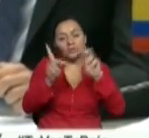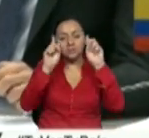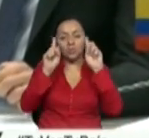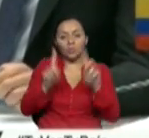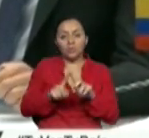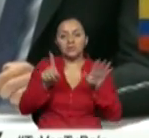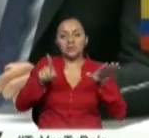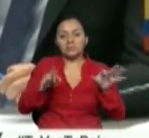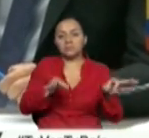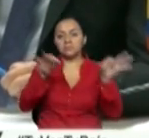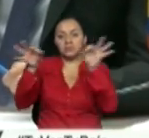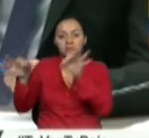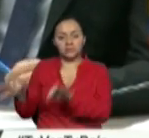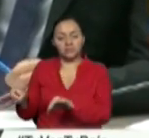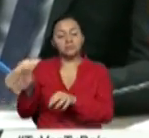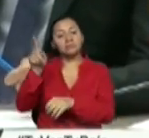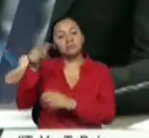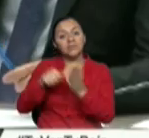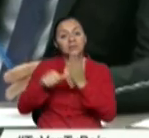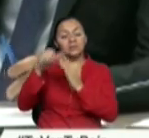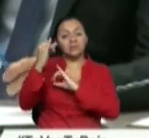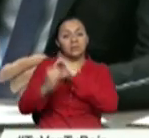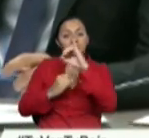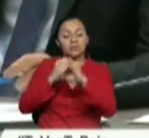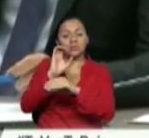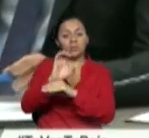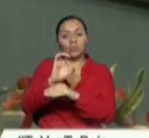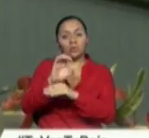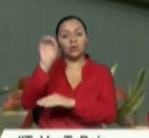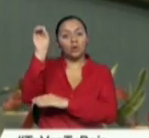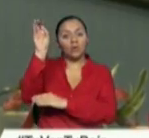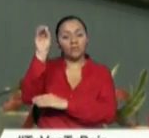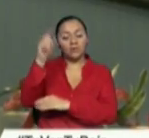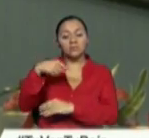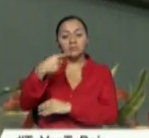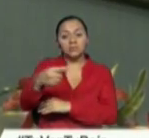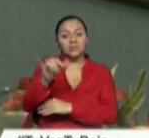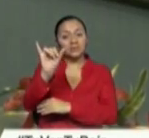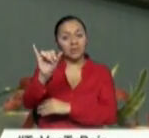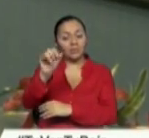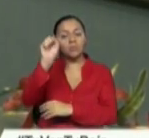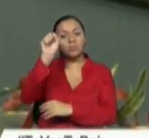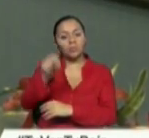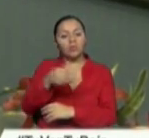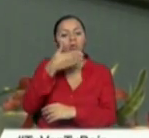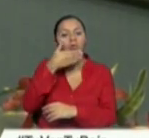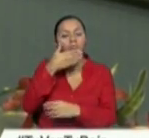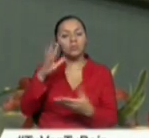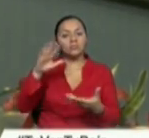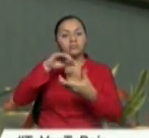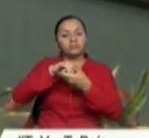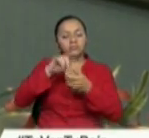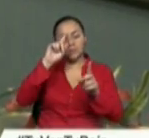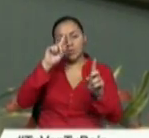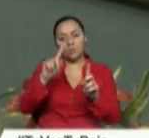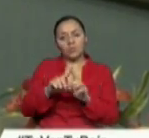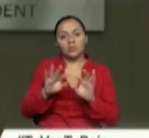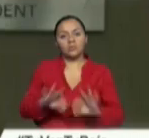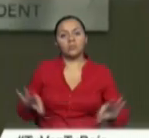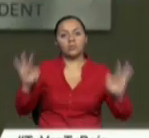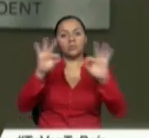6 meses más según el canciller del Ecuador la conferencia del fin de semana permitirá consolidar este